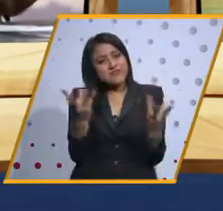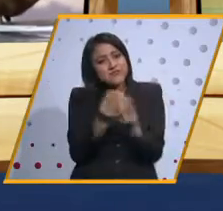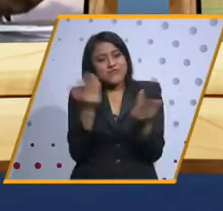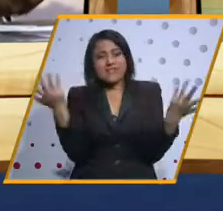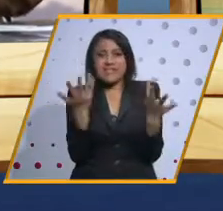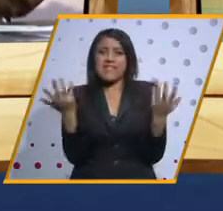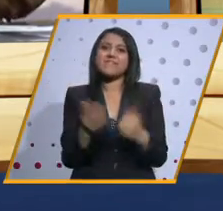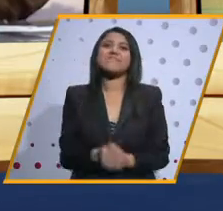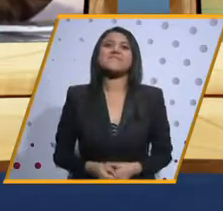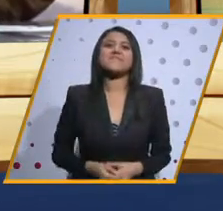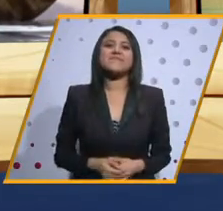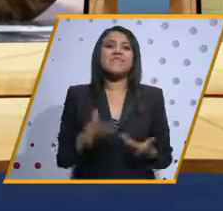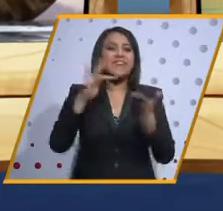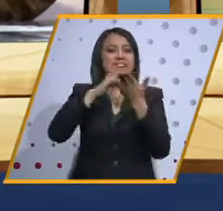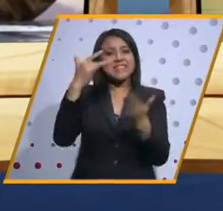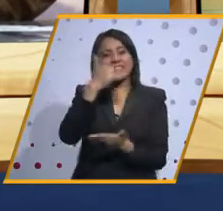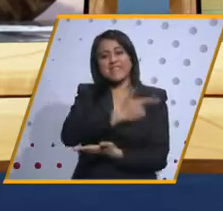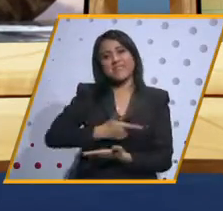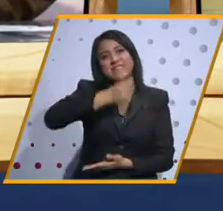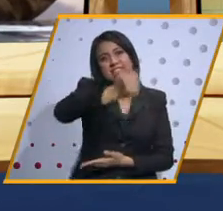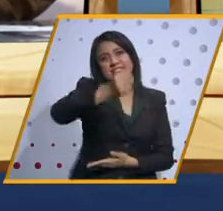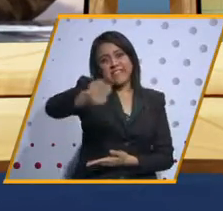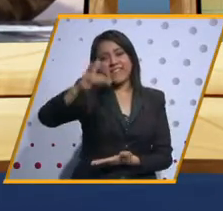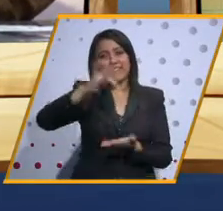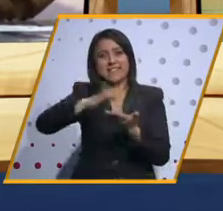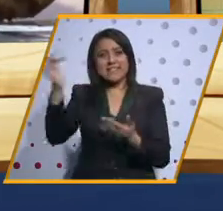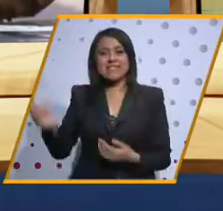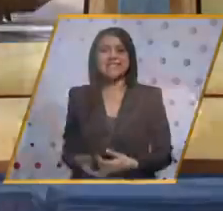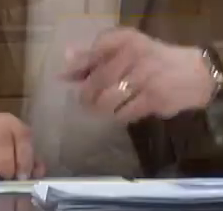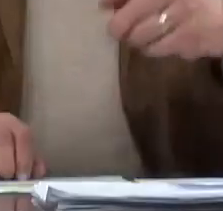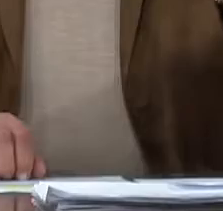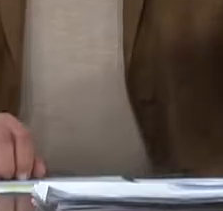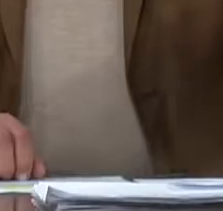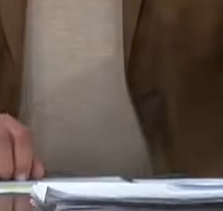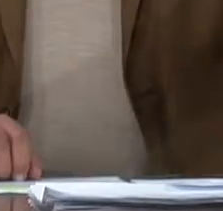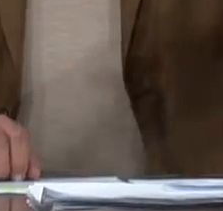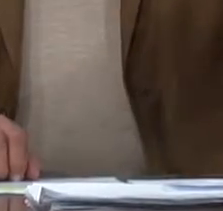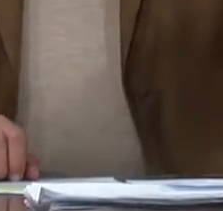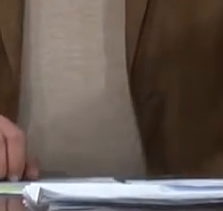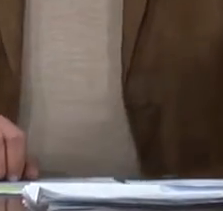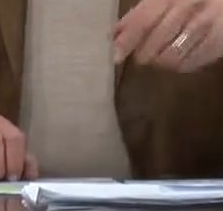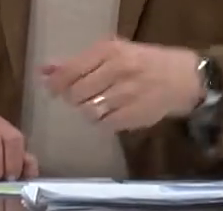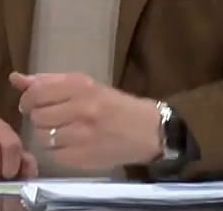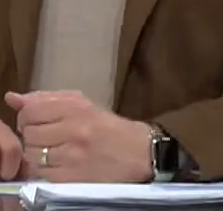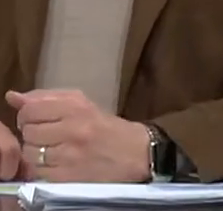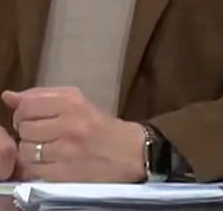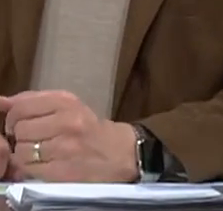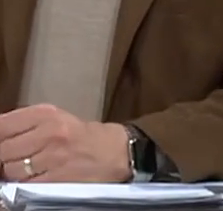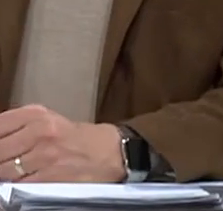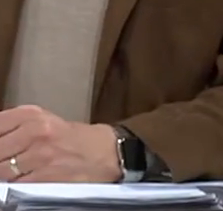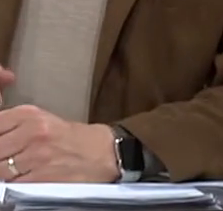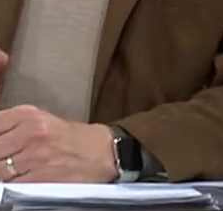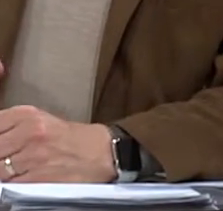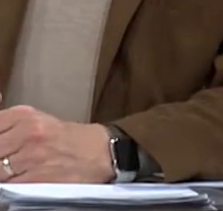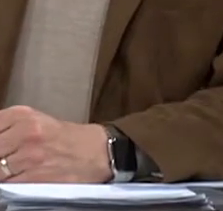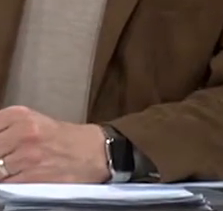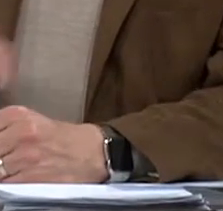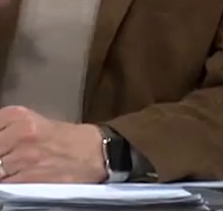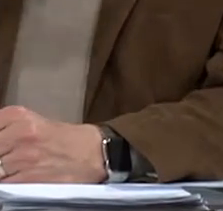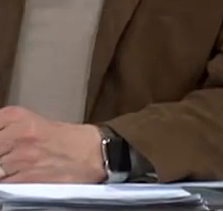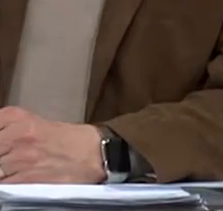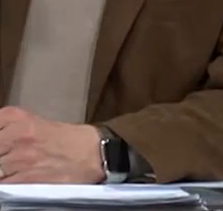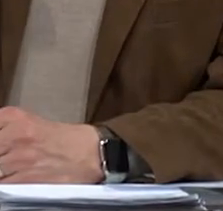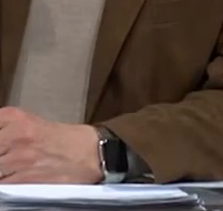hacerlo. Claro, todos nos subimos al barco, hombre. Muy bien. Muy bien. Ponte al timón, Toño, ya has visto. Voy al timón y al puesto de